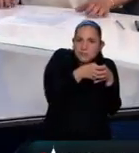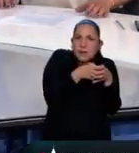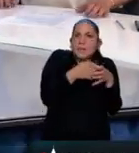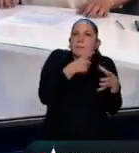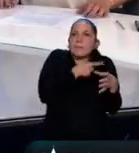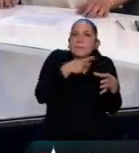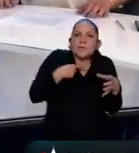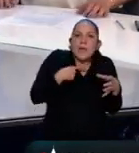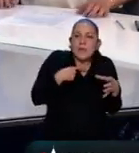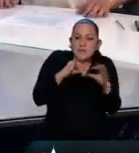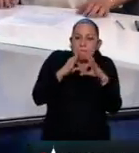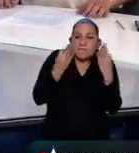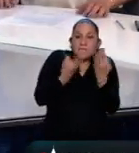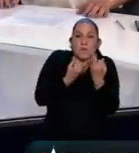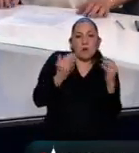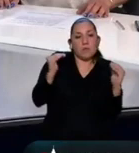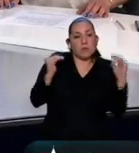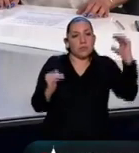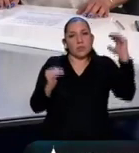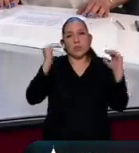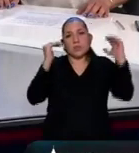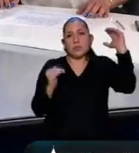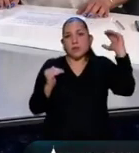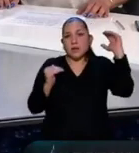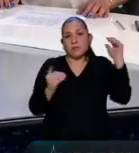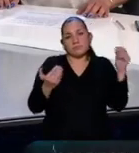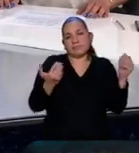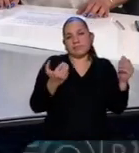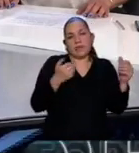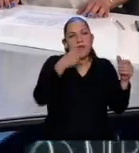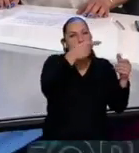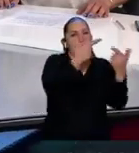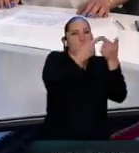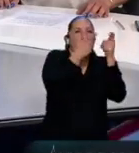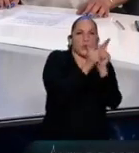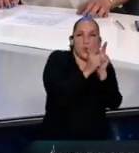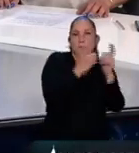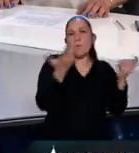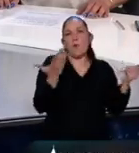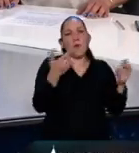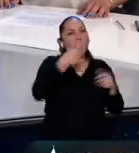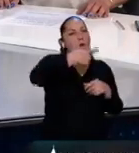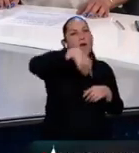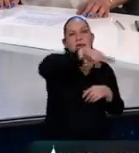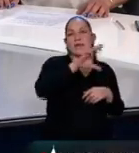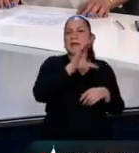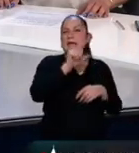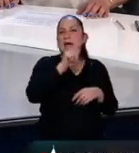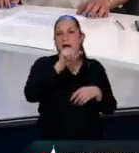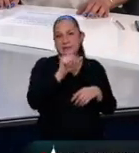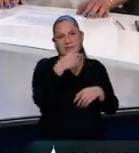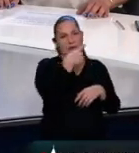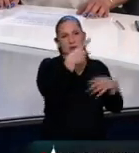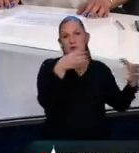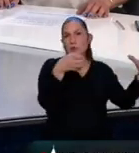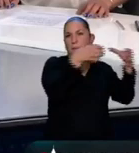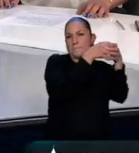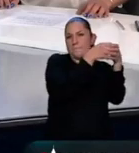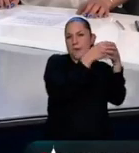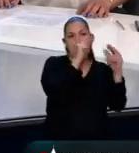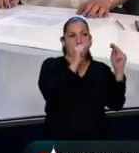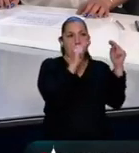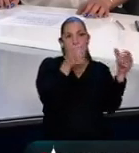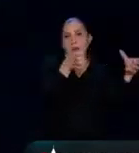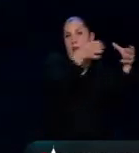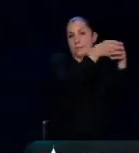sistema claramente de clases o de castas o como queramos llamarlo, que esa gente cobre conciencia de que tiene los mismos derechos